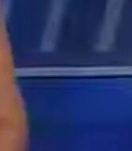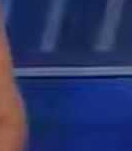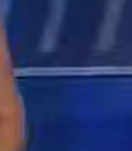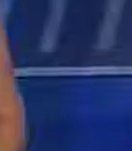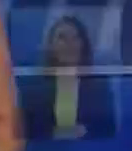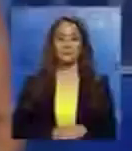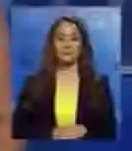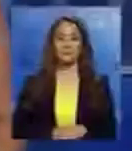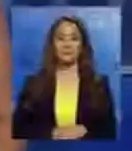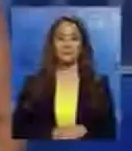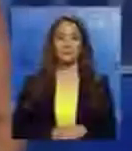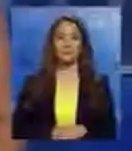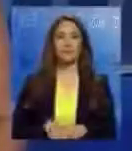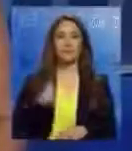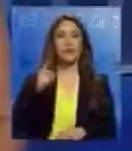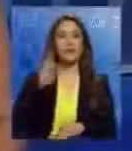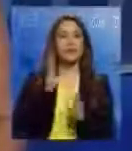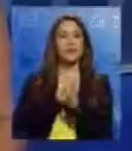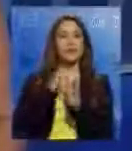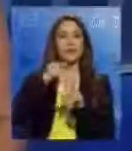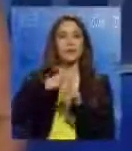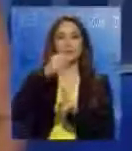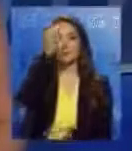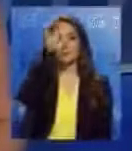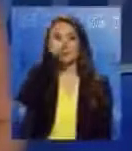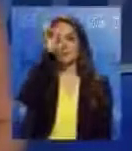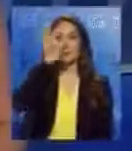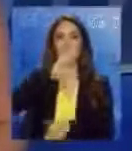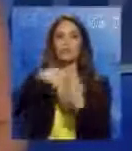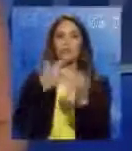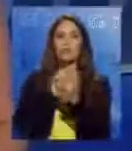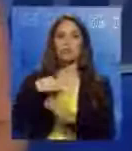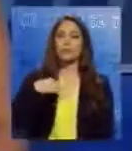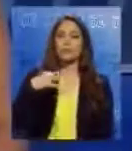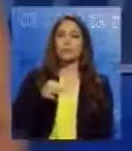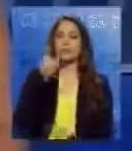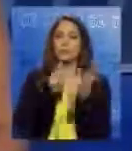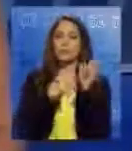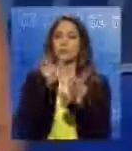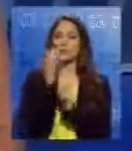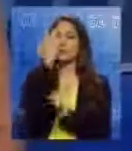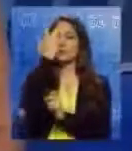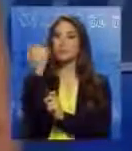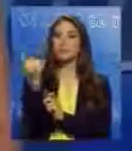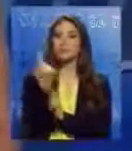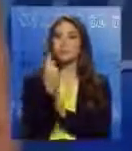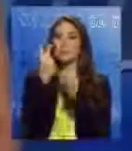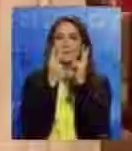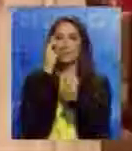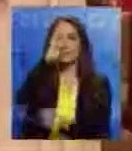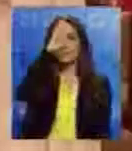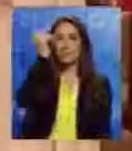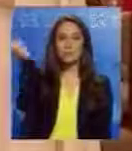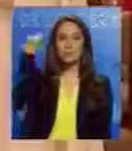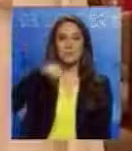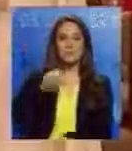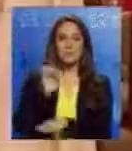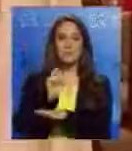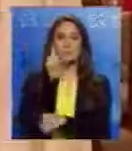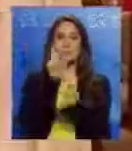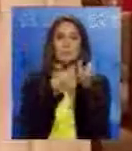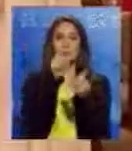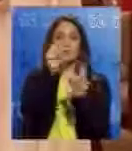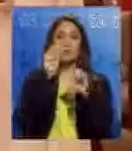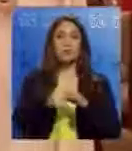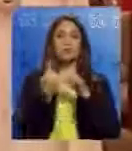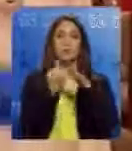Arquidiócesis de Guayaquil reclutará más de 4.000 voluntarios para cooperar en la logística durante la visita del Papa. Los interesados deben